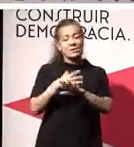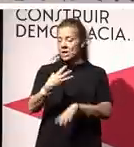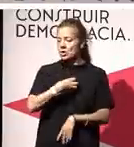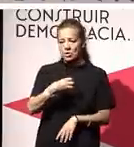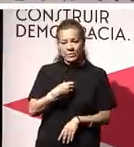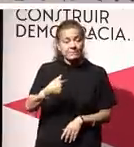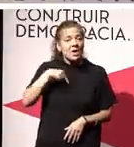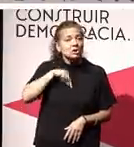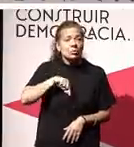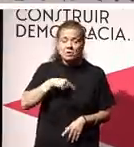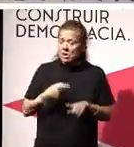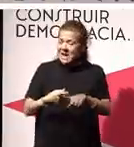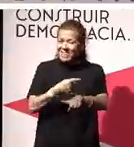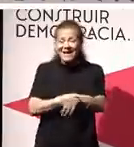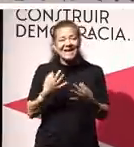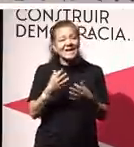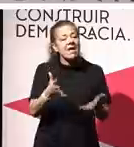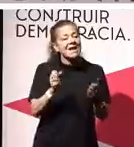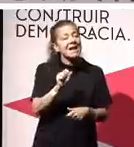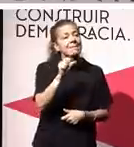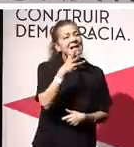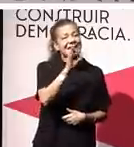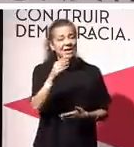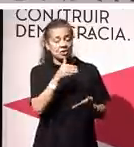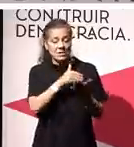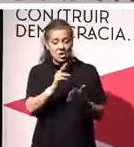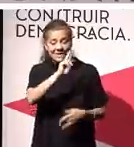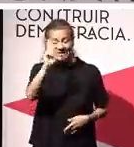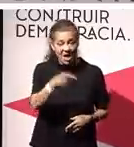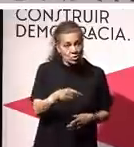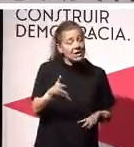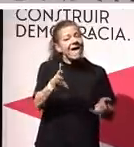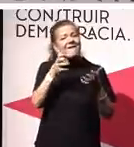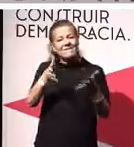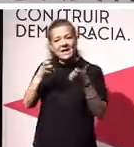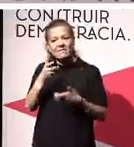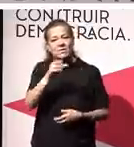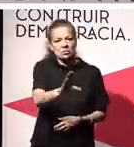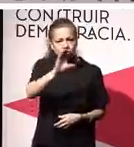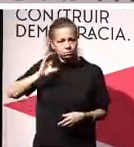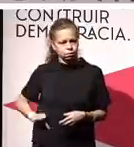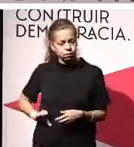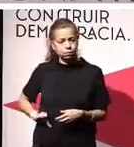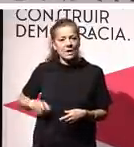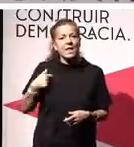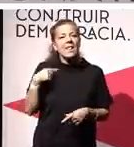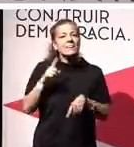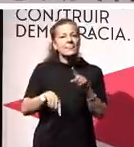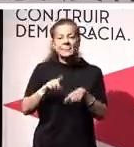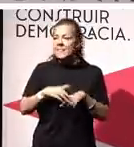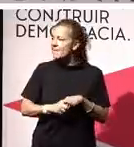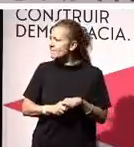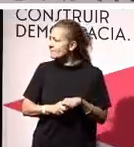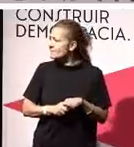parece verdaderamente radical es ganar 1.500 millones de euros de beneficios y embolsarte tú personalmente 12 millones de euros en el